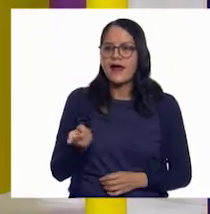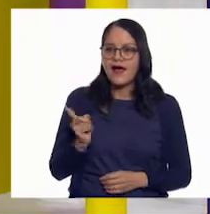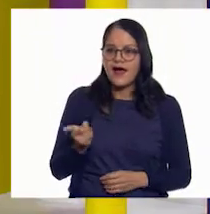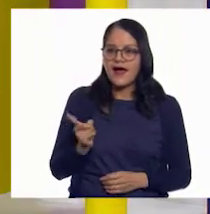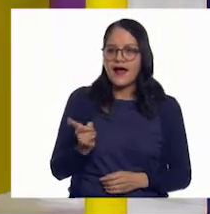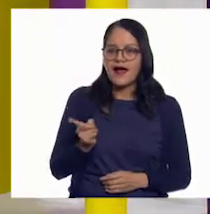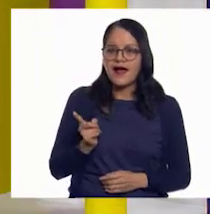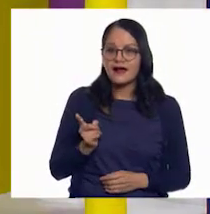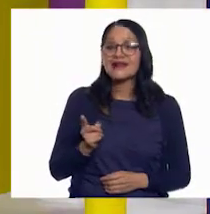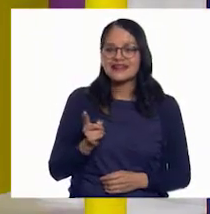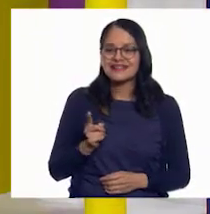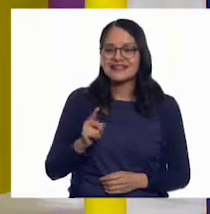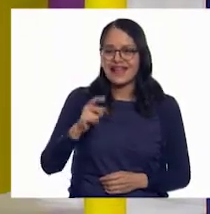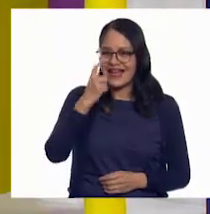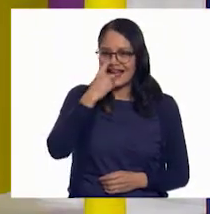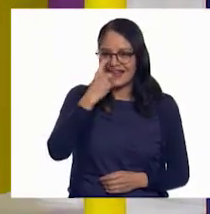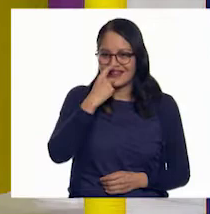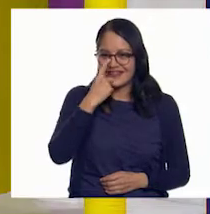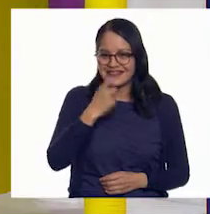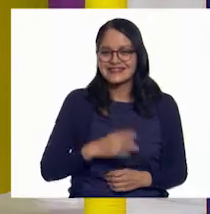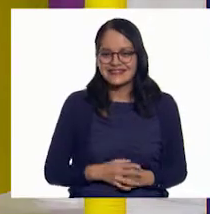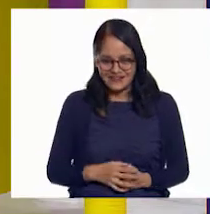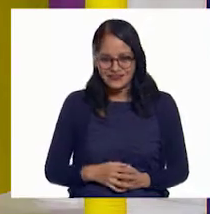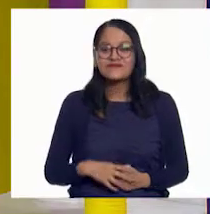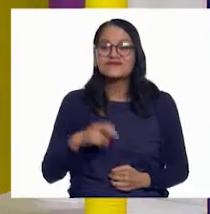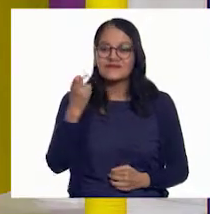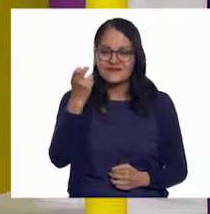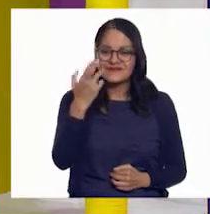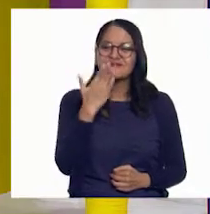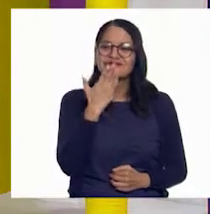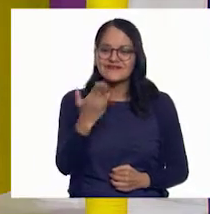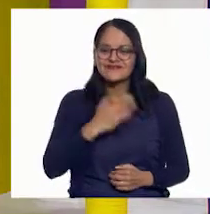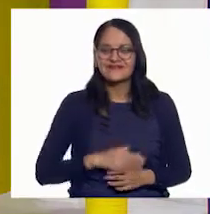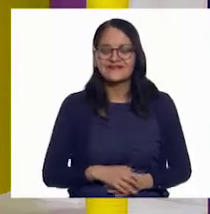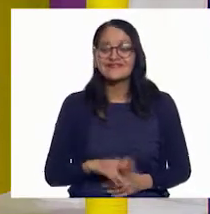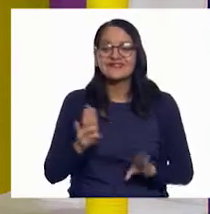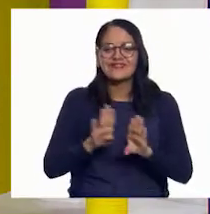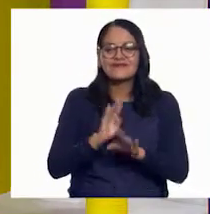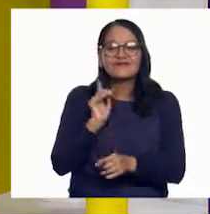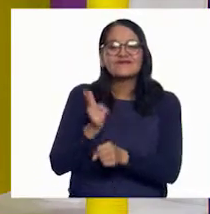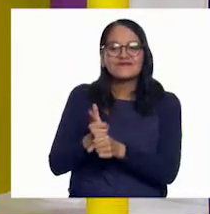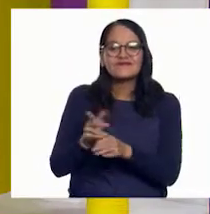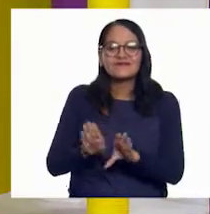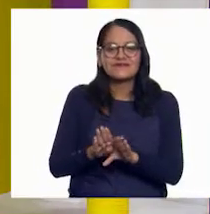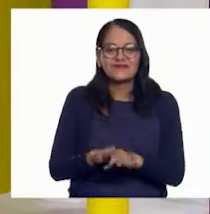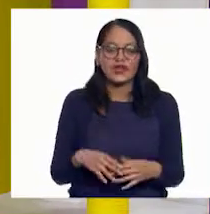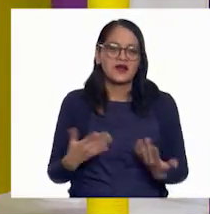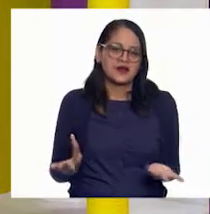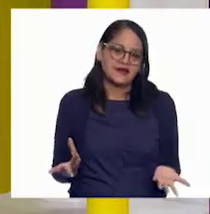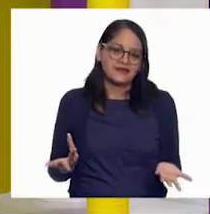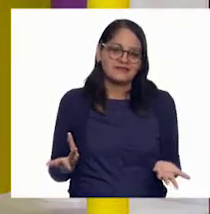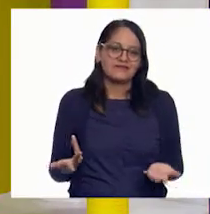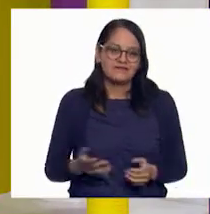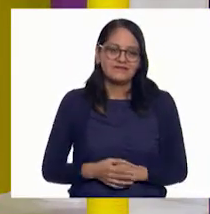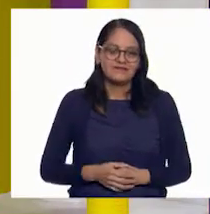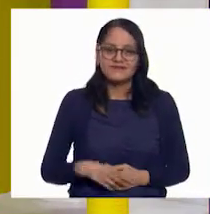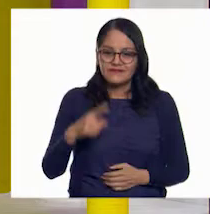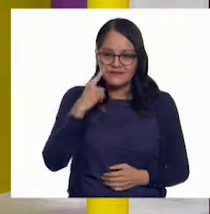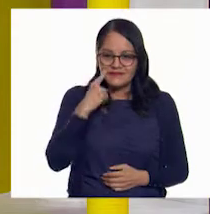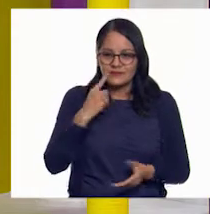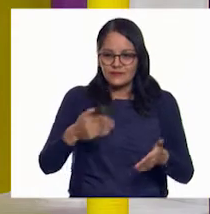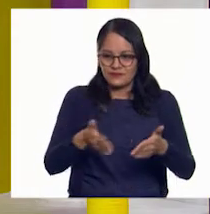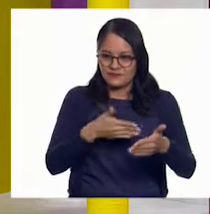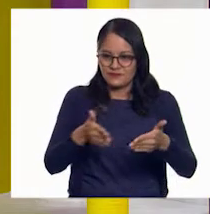¡Es el ajo! ¡Ah, muy bien! ¿Cómo te diste cuenta que era el ajo? ¿Cómo pues supiste? Porque mira, ahí tienes para uno.